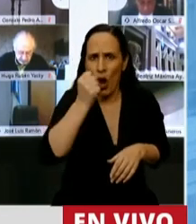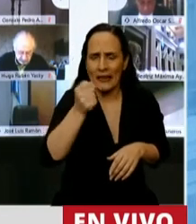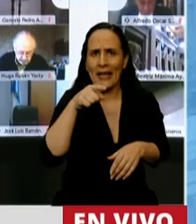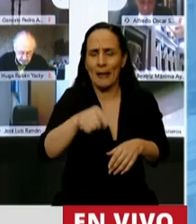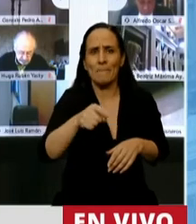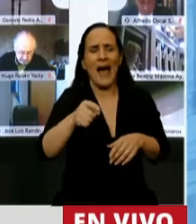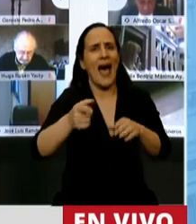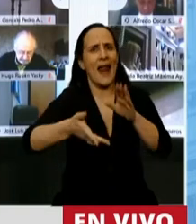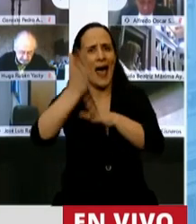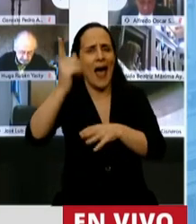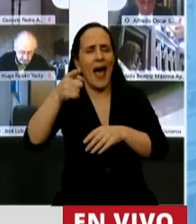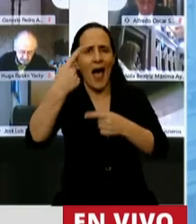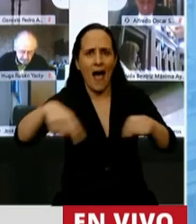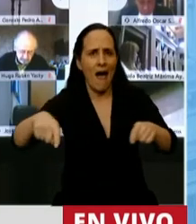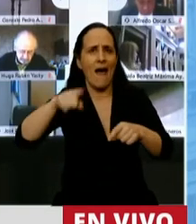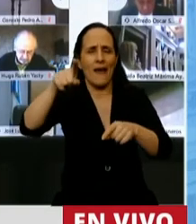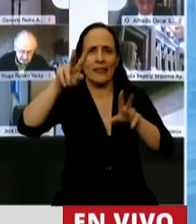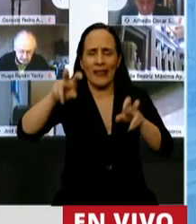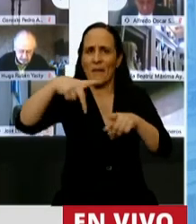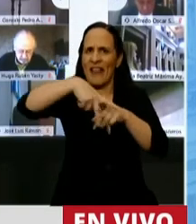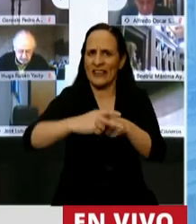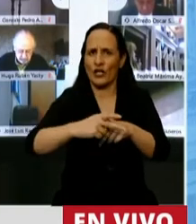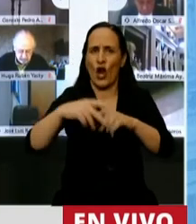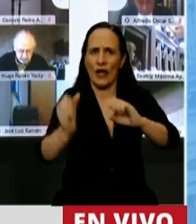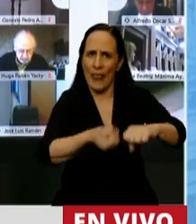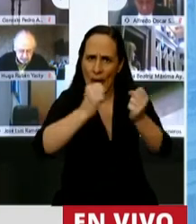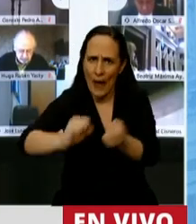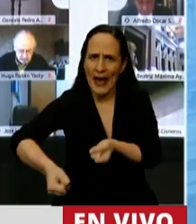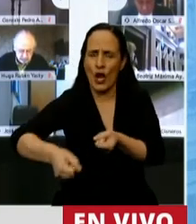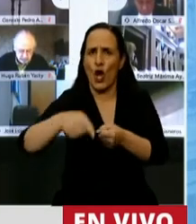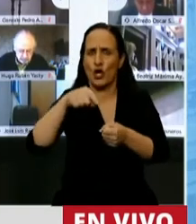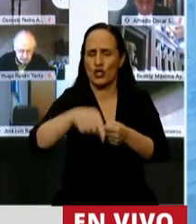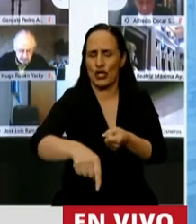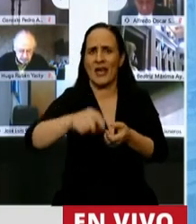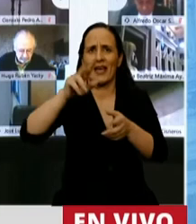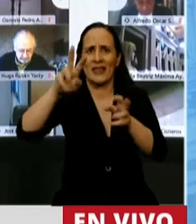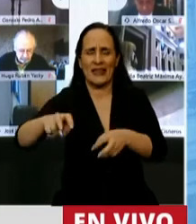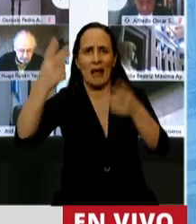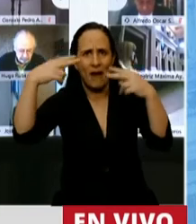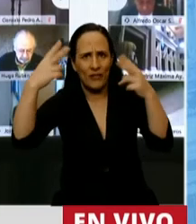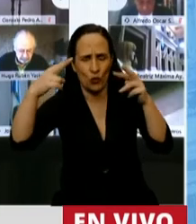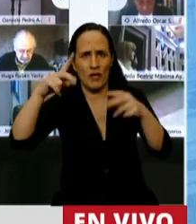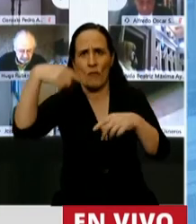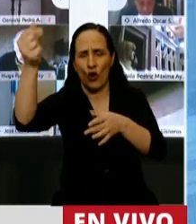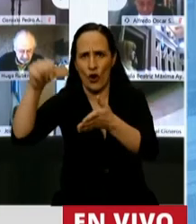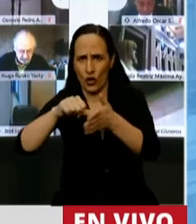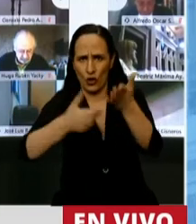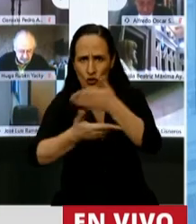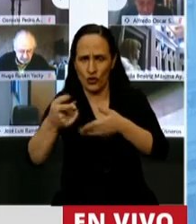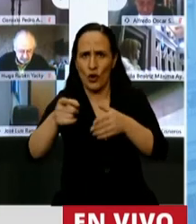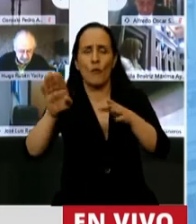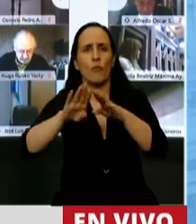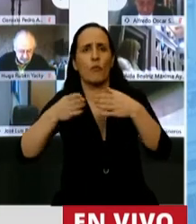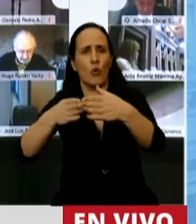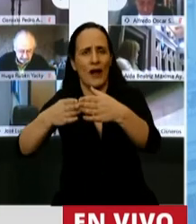posibilidad de salida de todo nuestro polo tecnológico de Bariloche y todo nuestro polo de atracción turística internacional, a su vez por el puerto